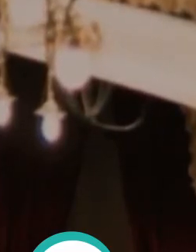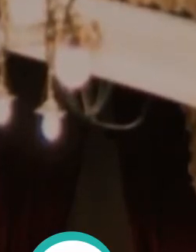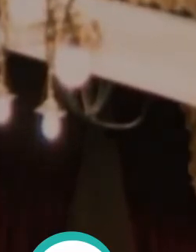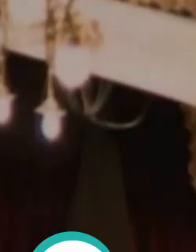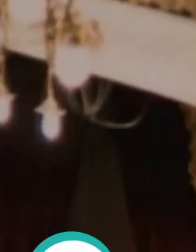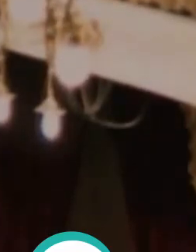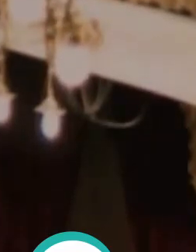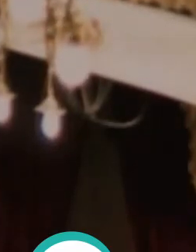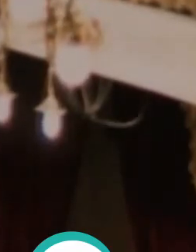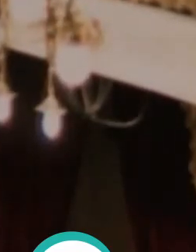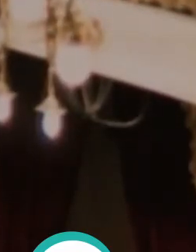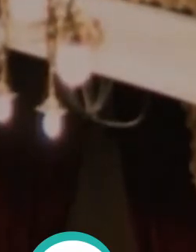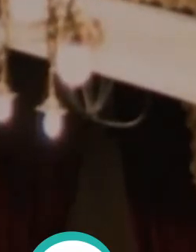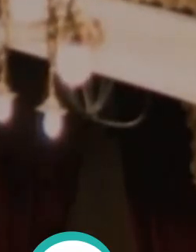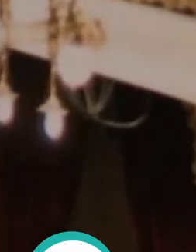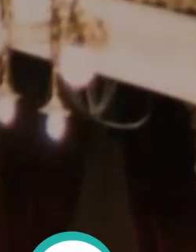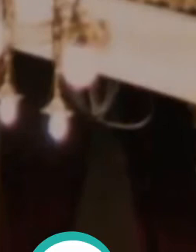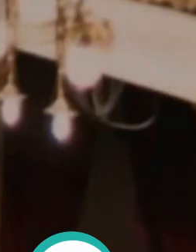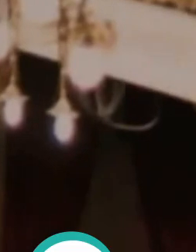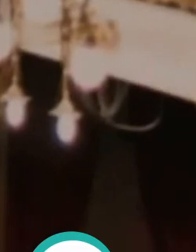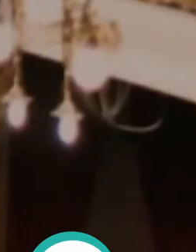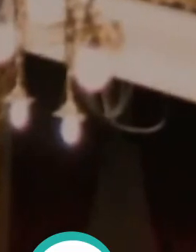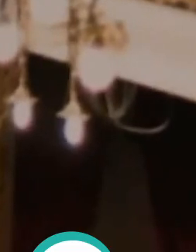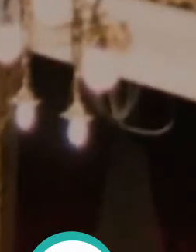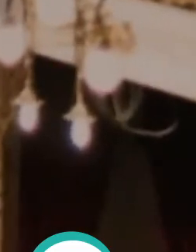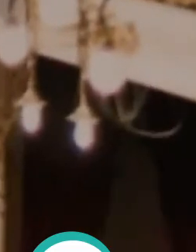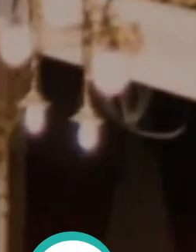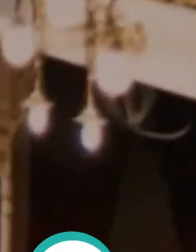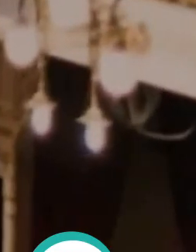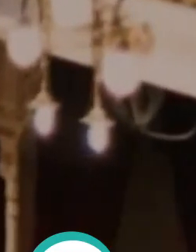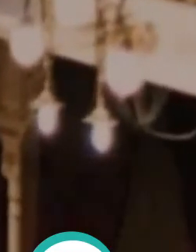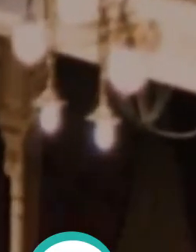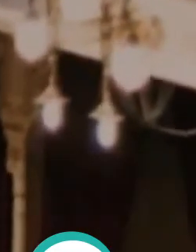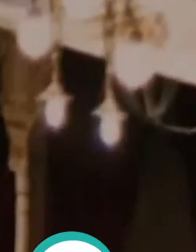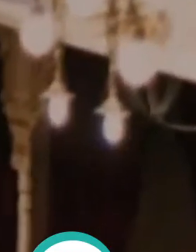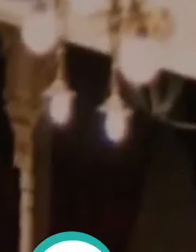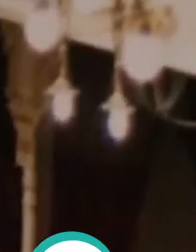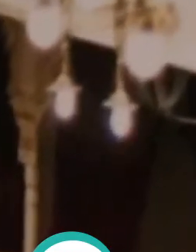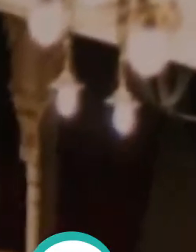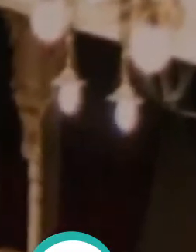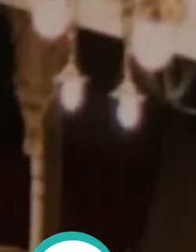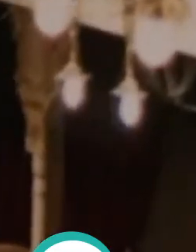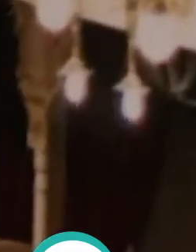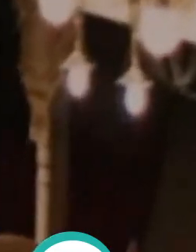mar. Te sobra alegría y es como azuquita